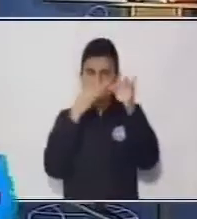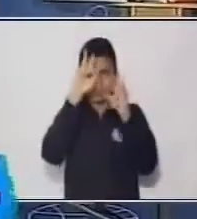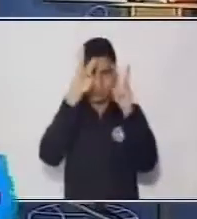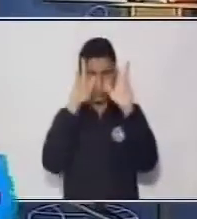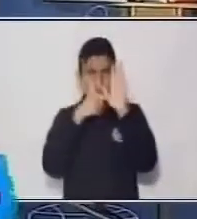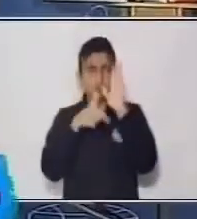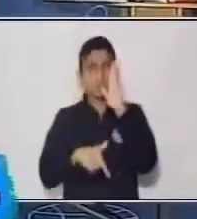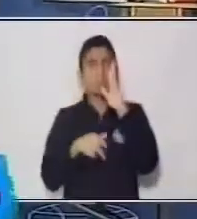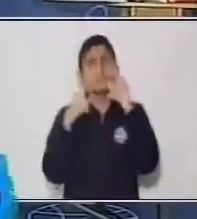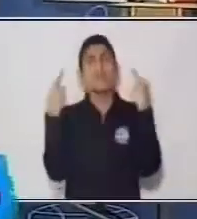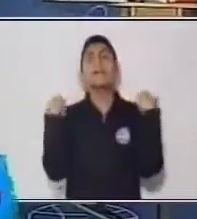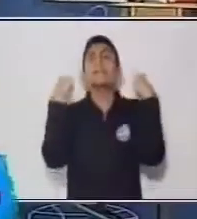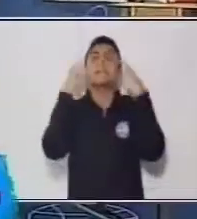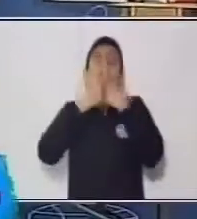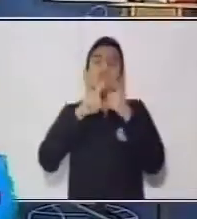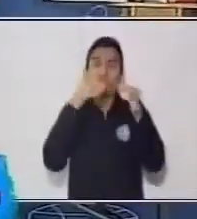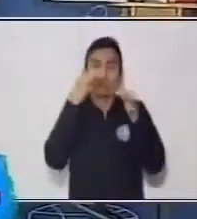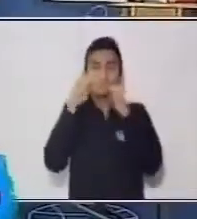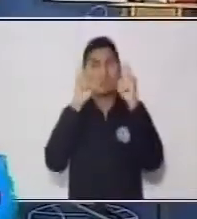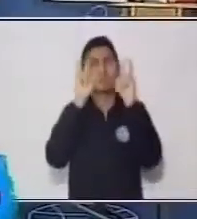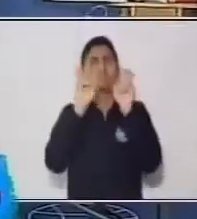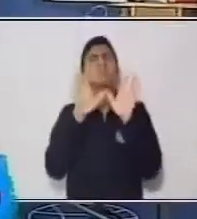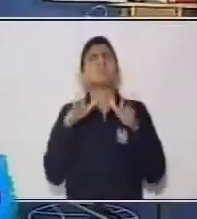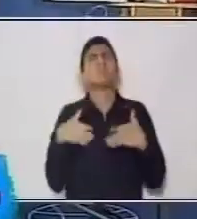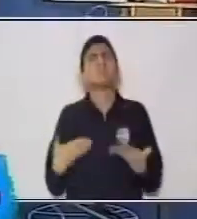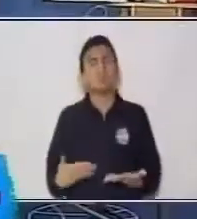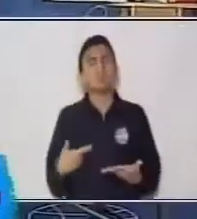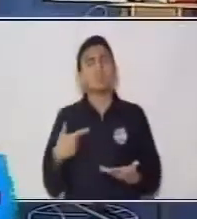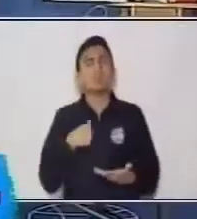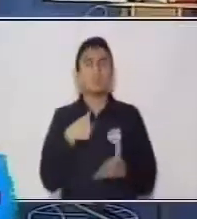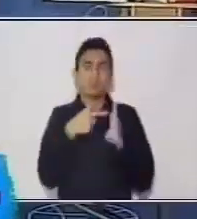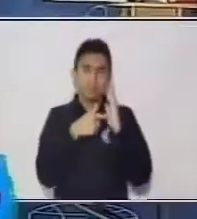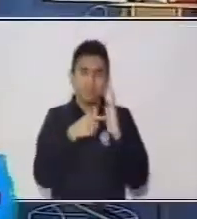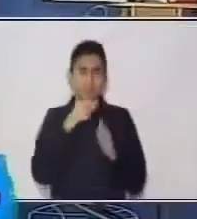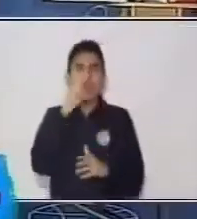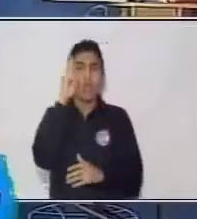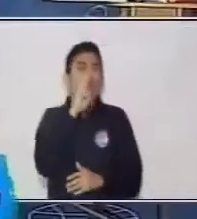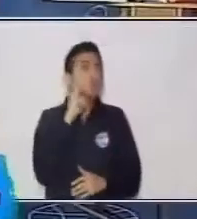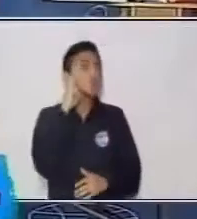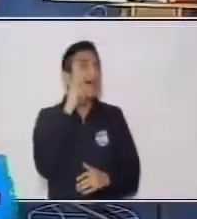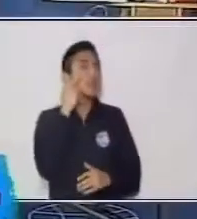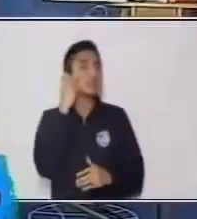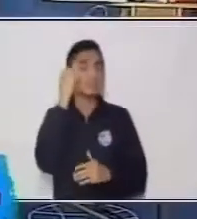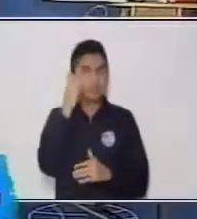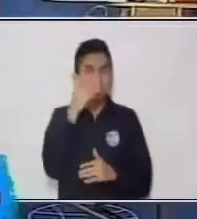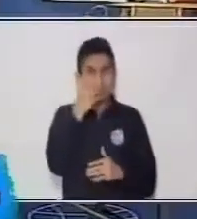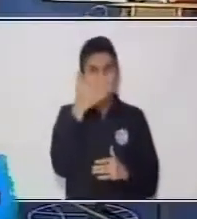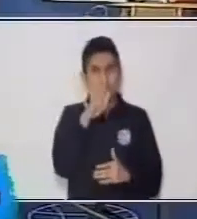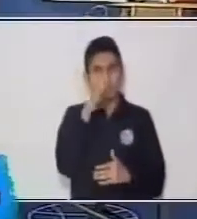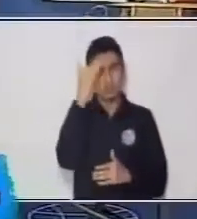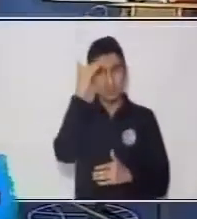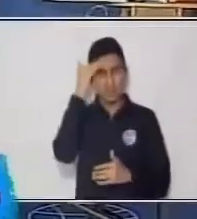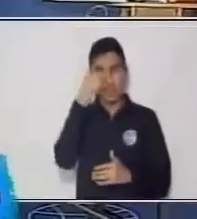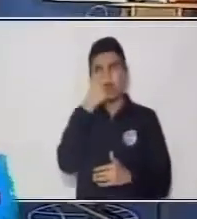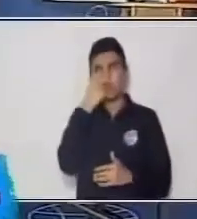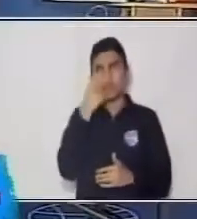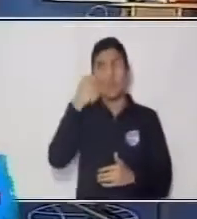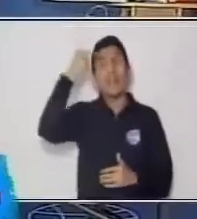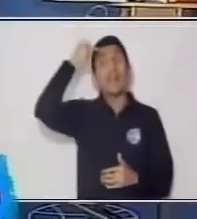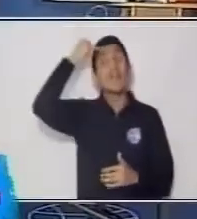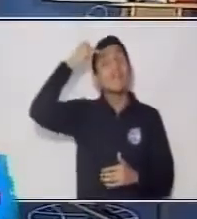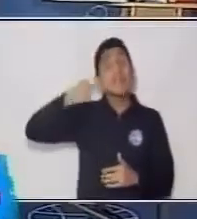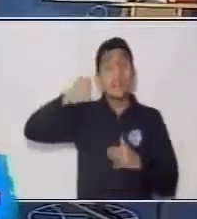en español. Y habla del Camposanto y lo quise traer porque acaba de pasar el Día de los